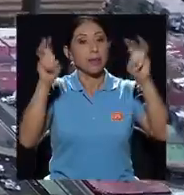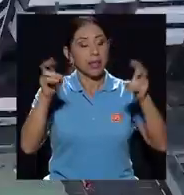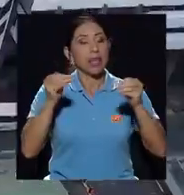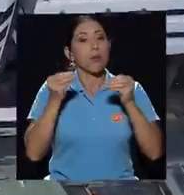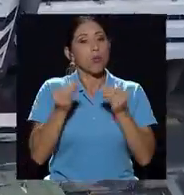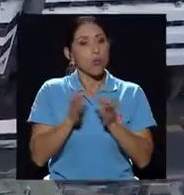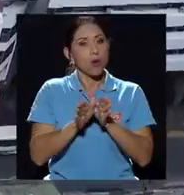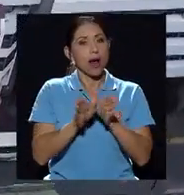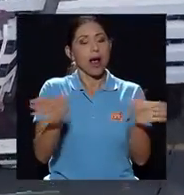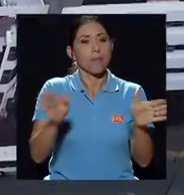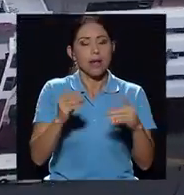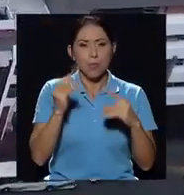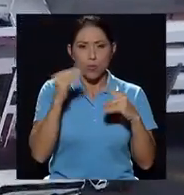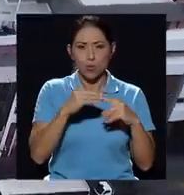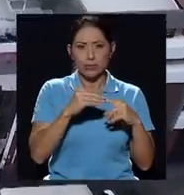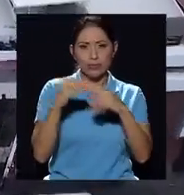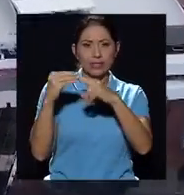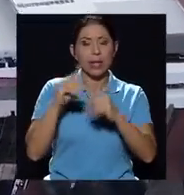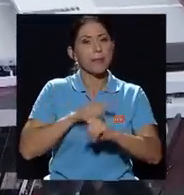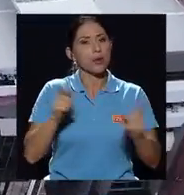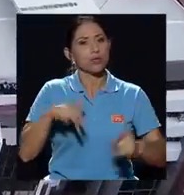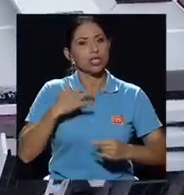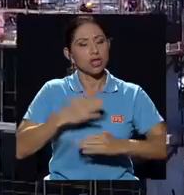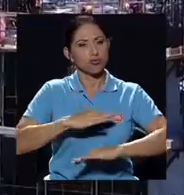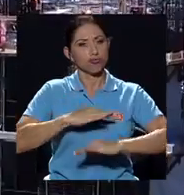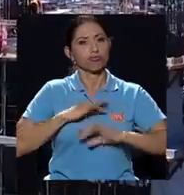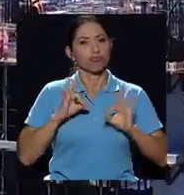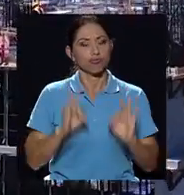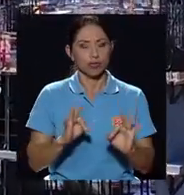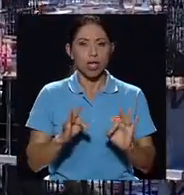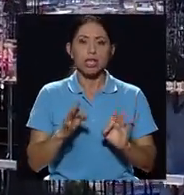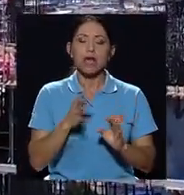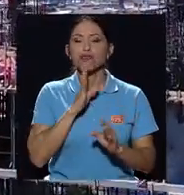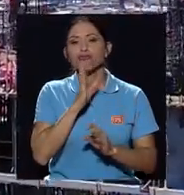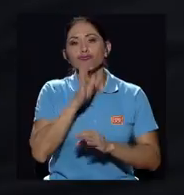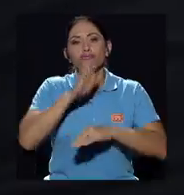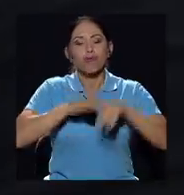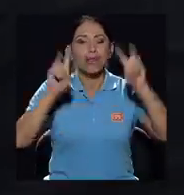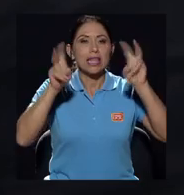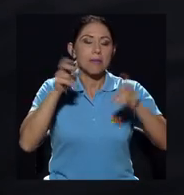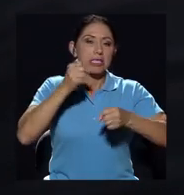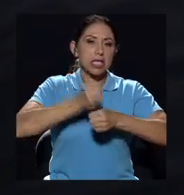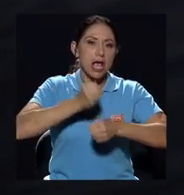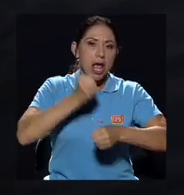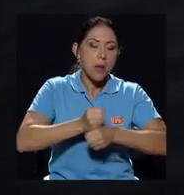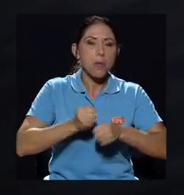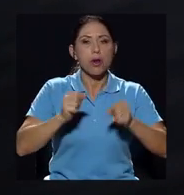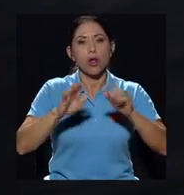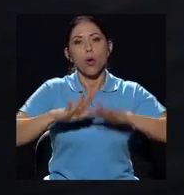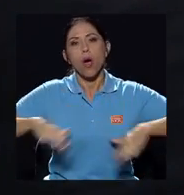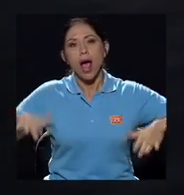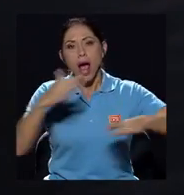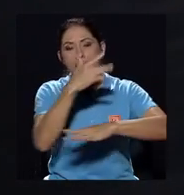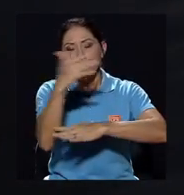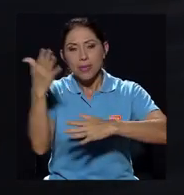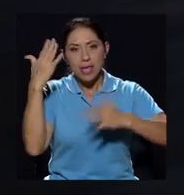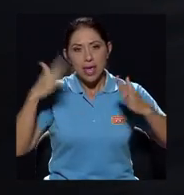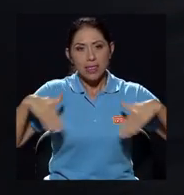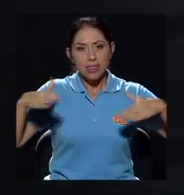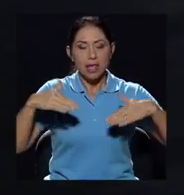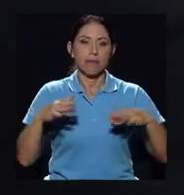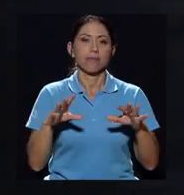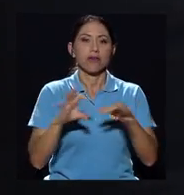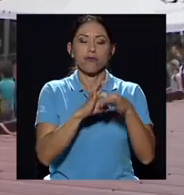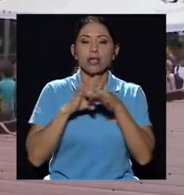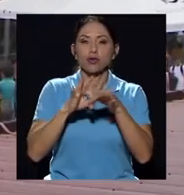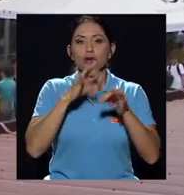y fue especializada, pero me siento muy satisfecho de haber cubierto temas de empleo, temas de ambiente, temas de relaciones